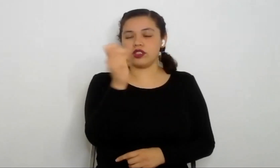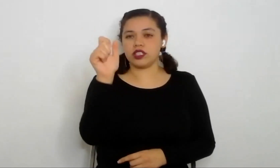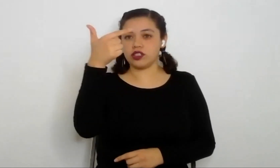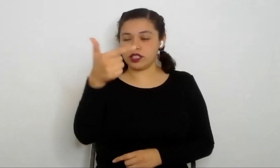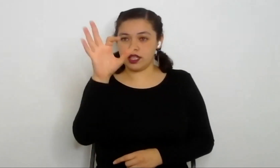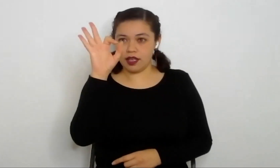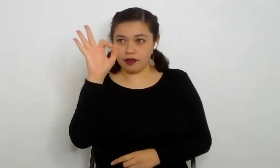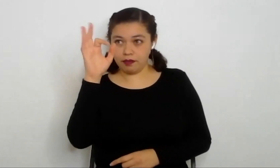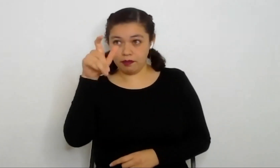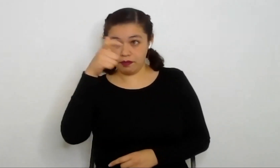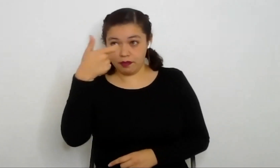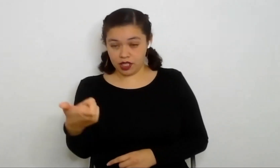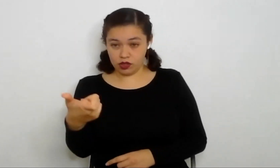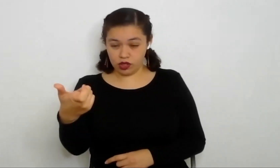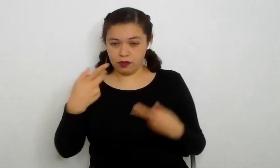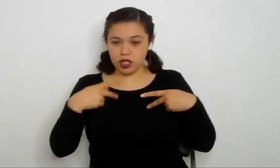pesos?